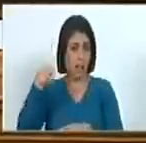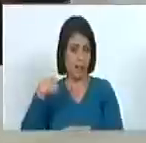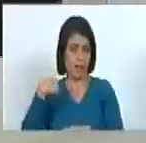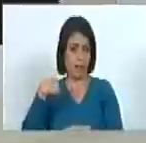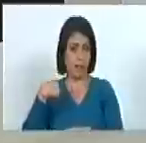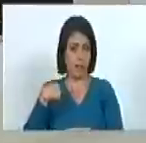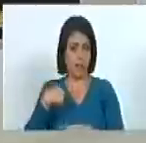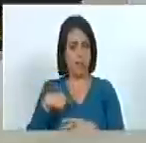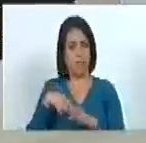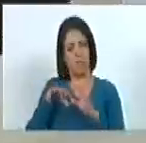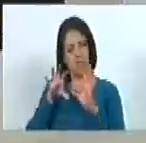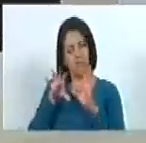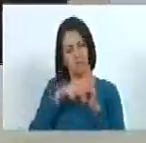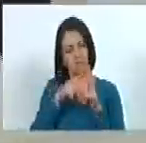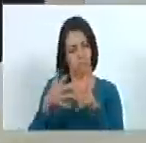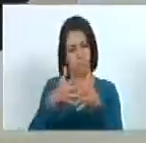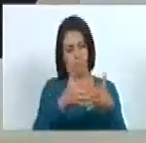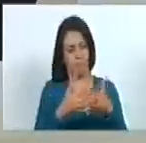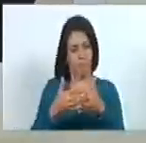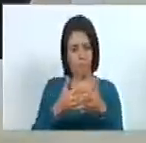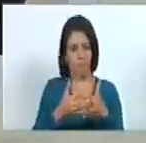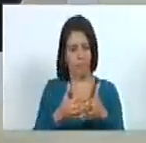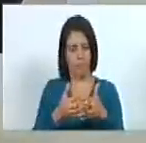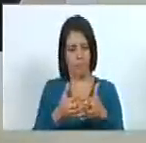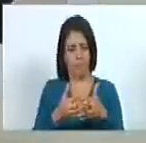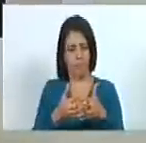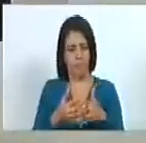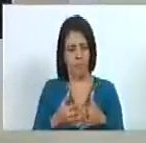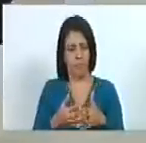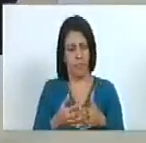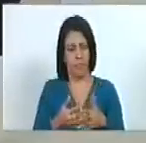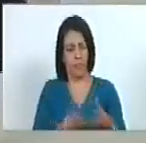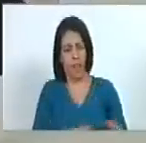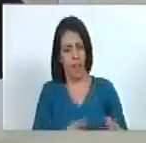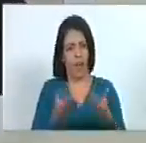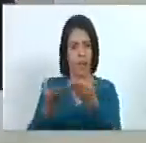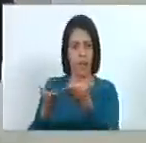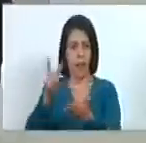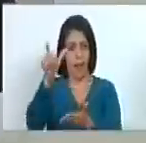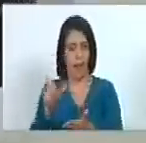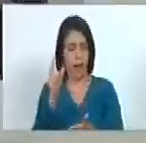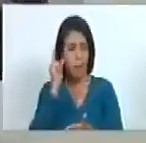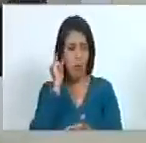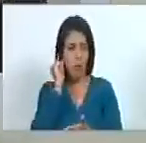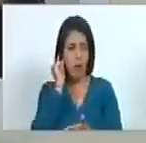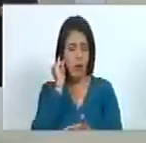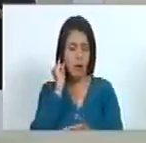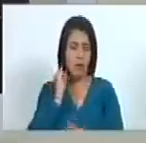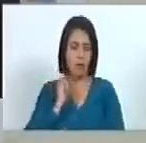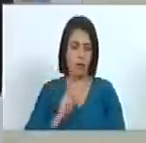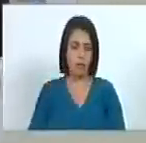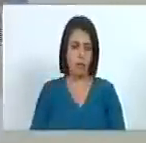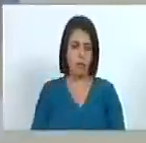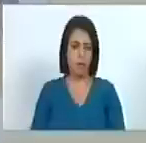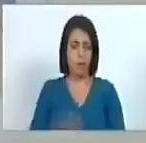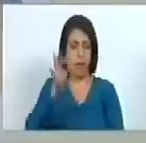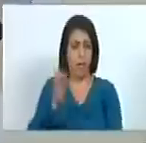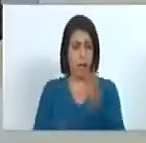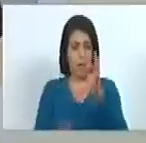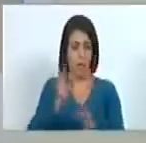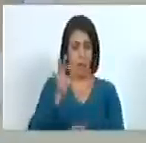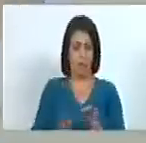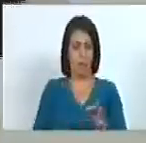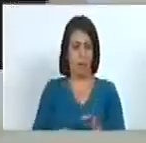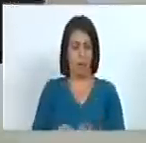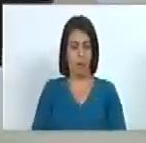manera graciosa, el imperialismo norteamericano le entrega a ella, al abogado, pero